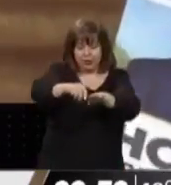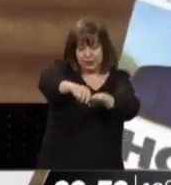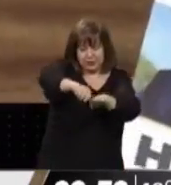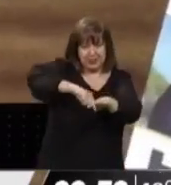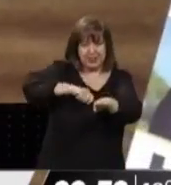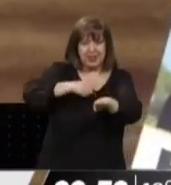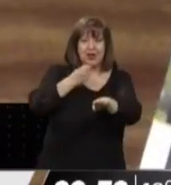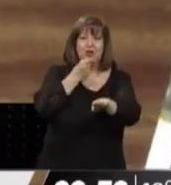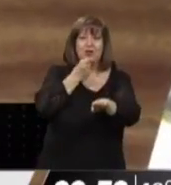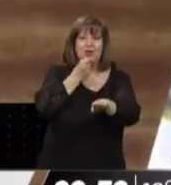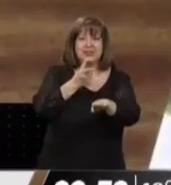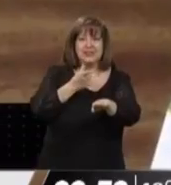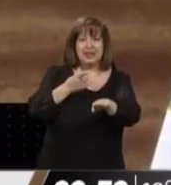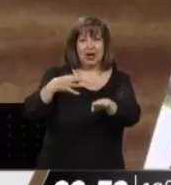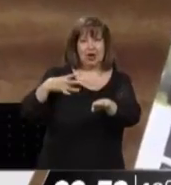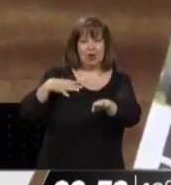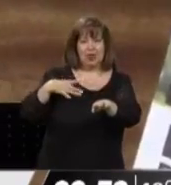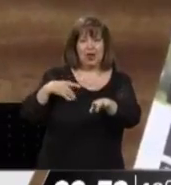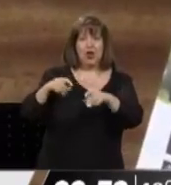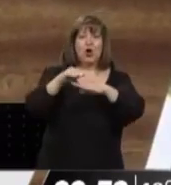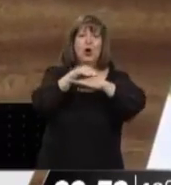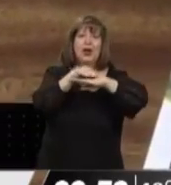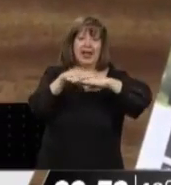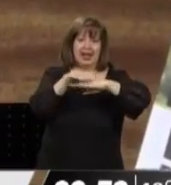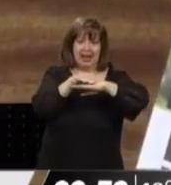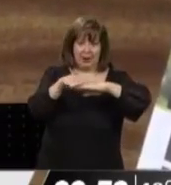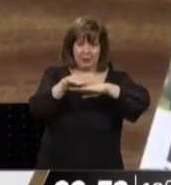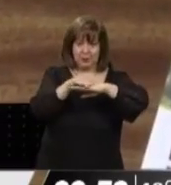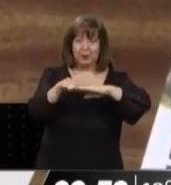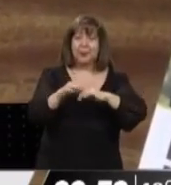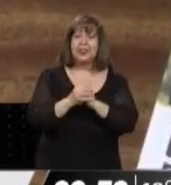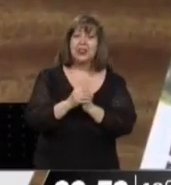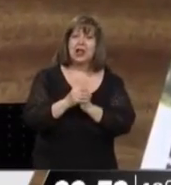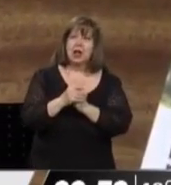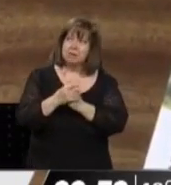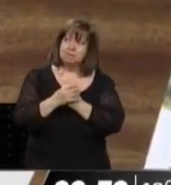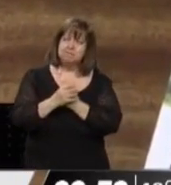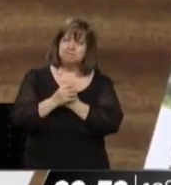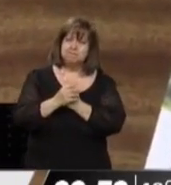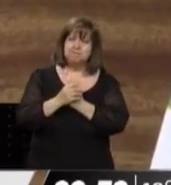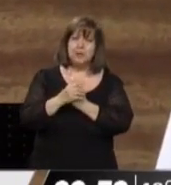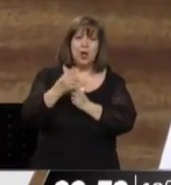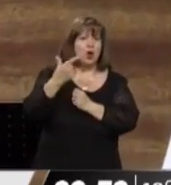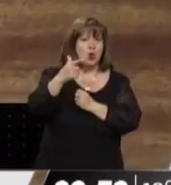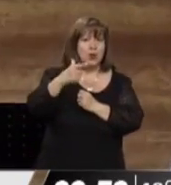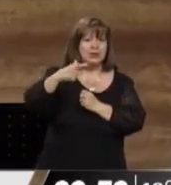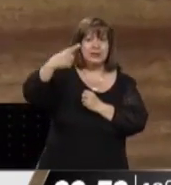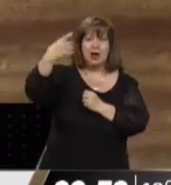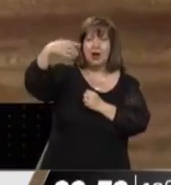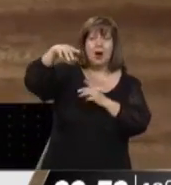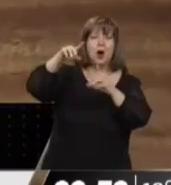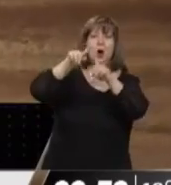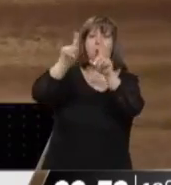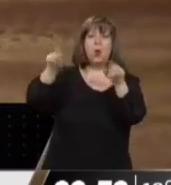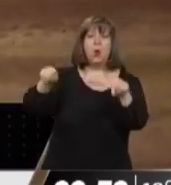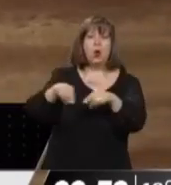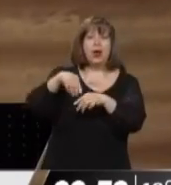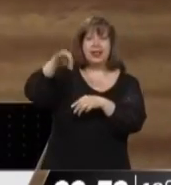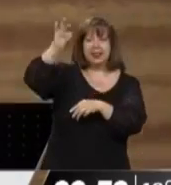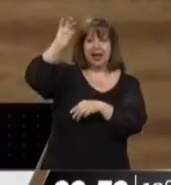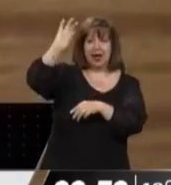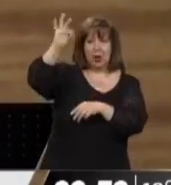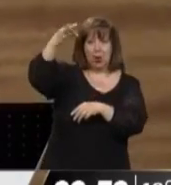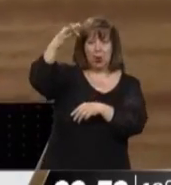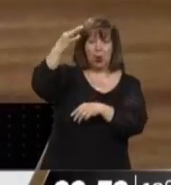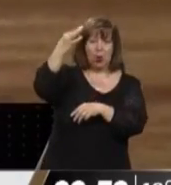chicos cómo vos sos más que nos resultan interesantes Estás viendo que no es boleta única como hicimos en Mendoza entonces va a tener todas estas